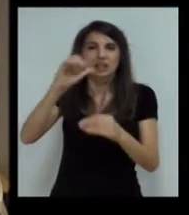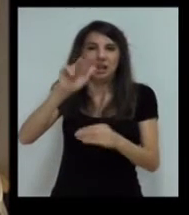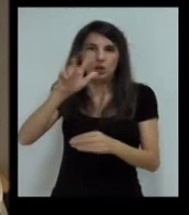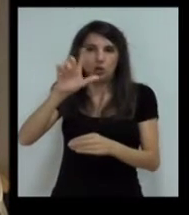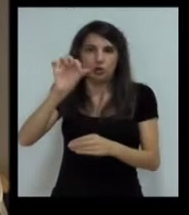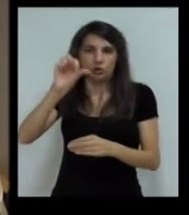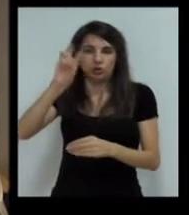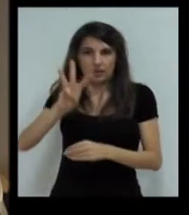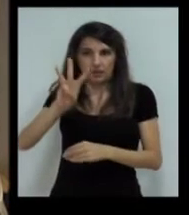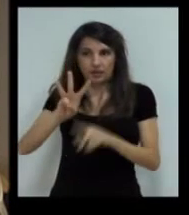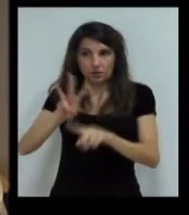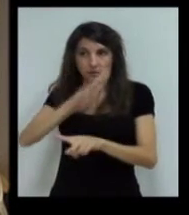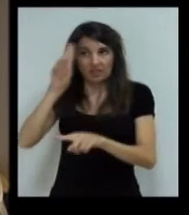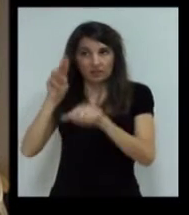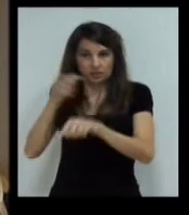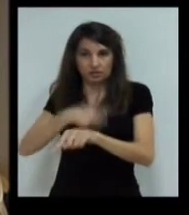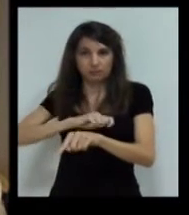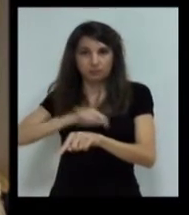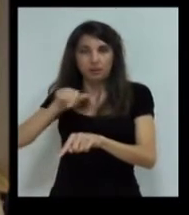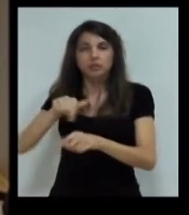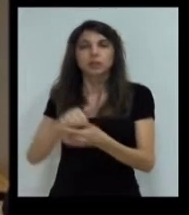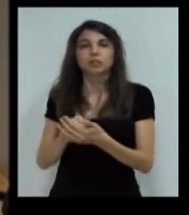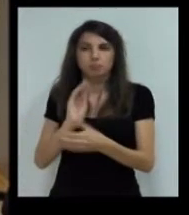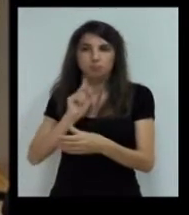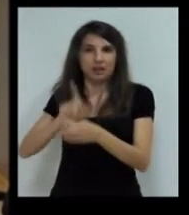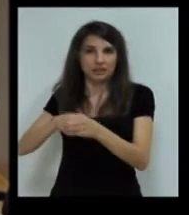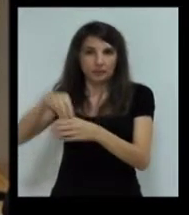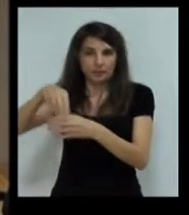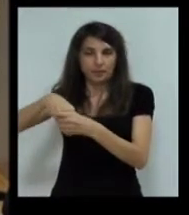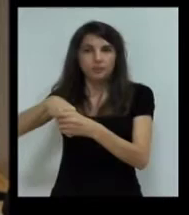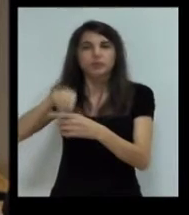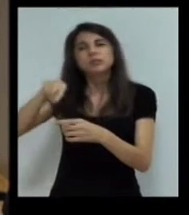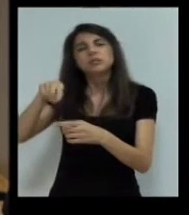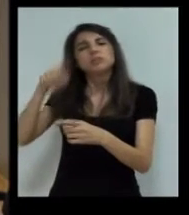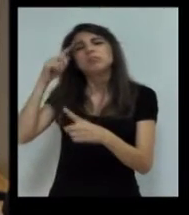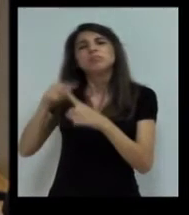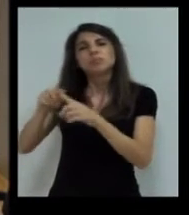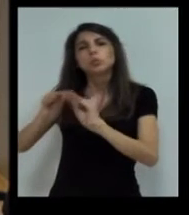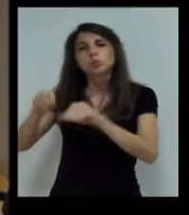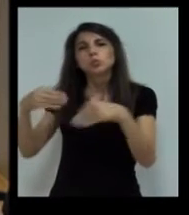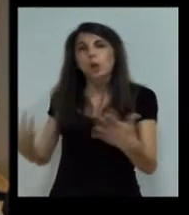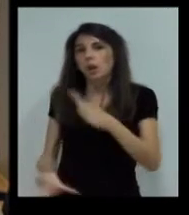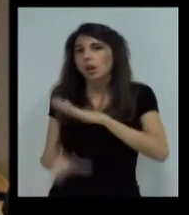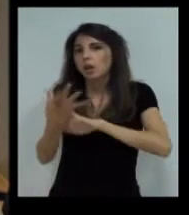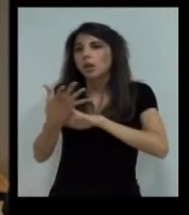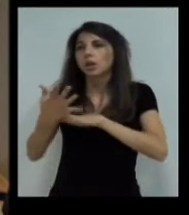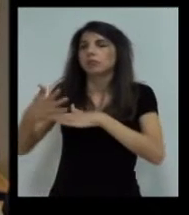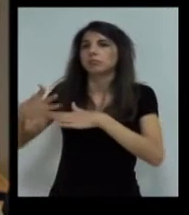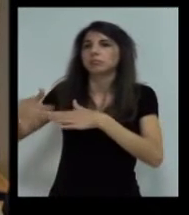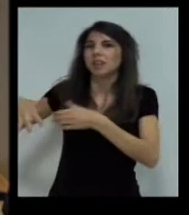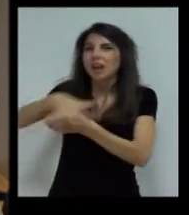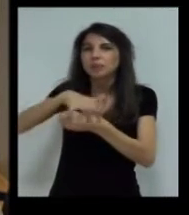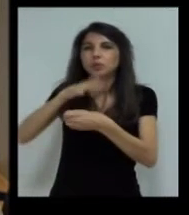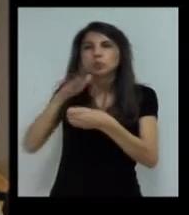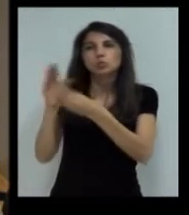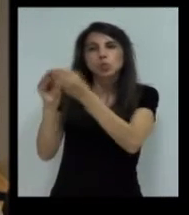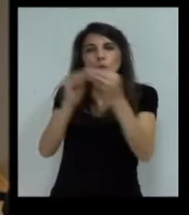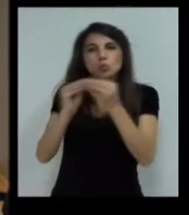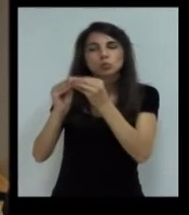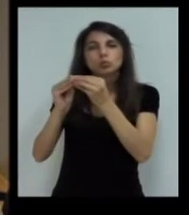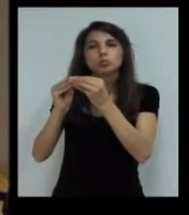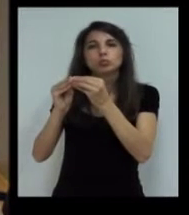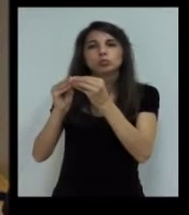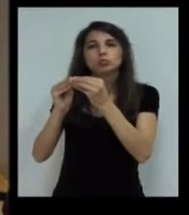aquí de España, y que lo que pretende es generar escenarios comunes para el desarrollo de